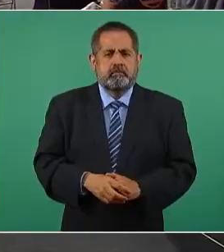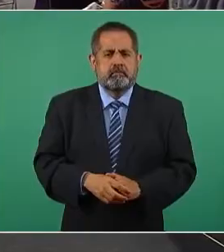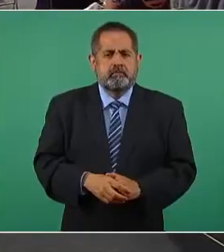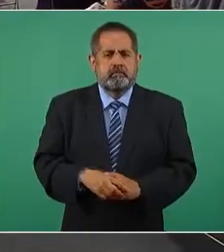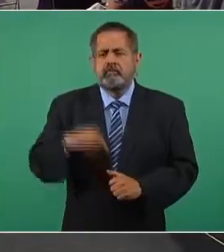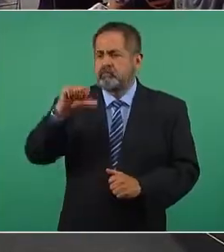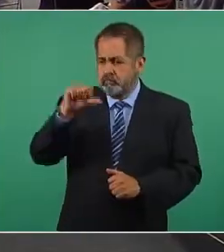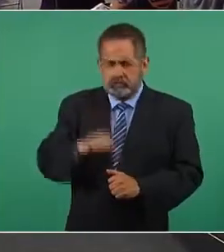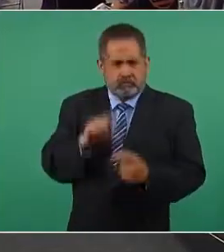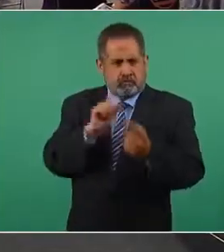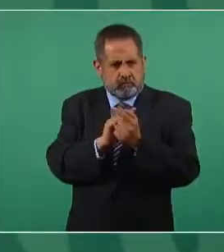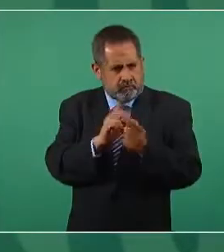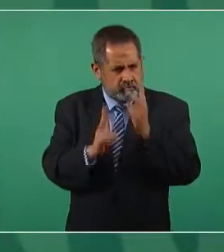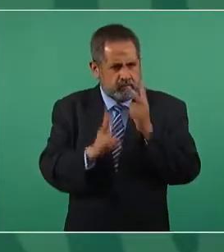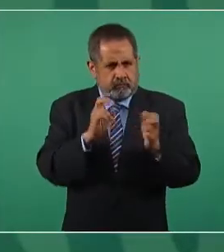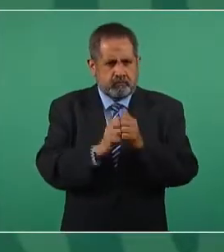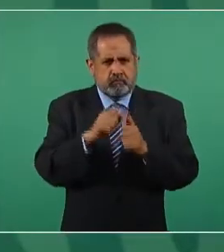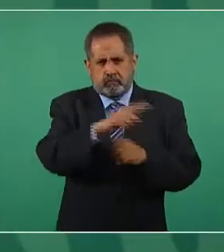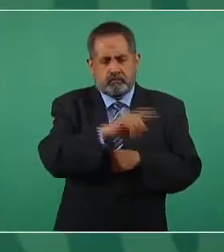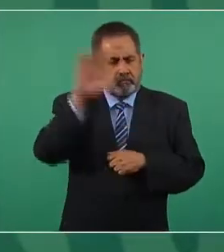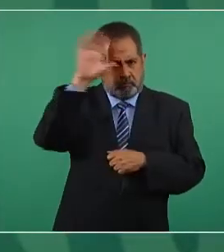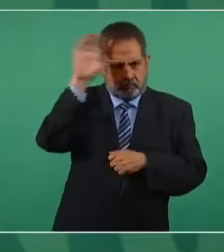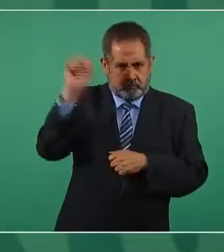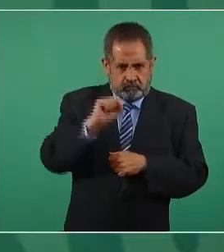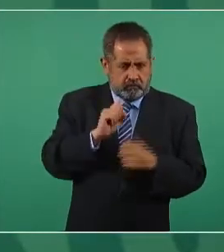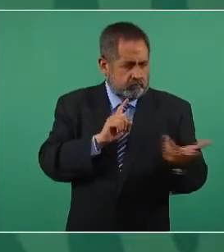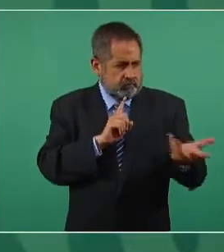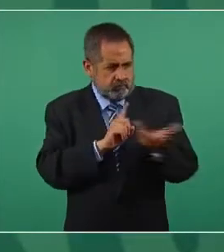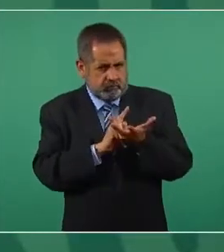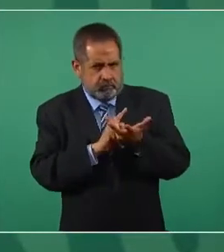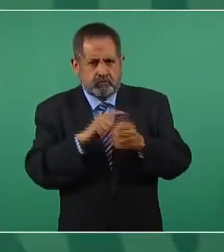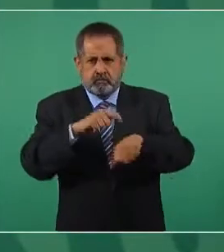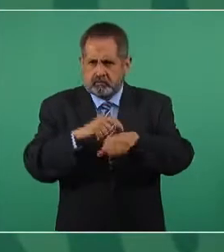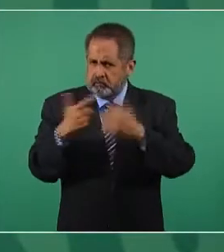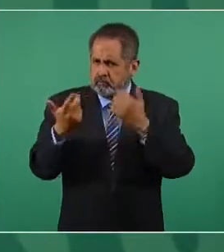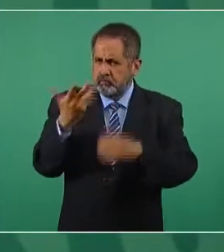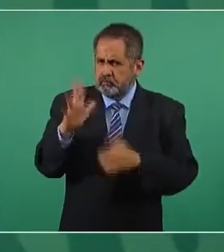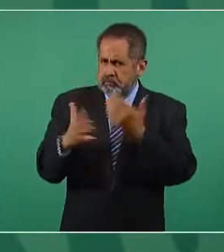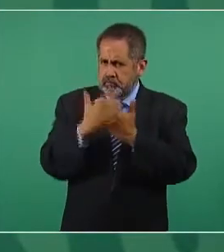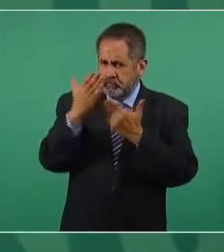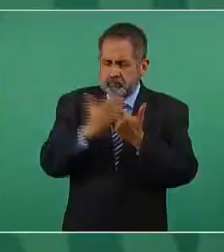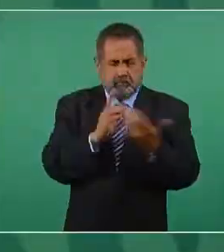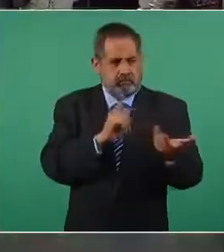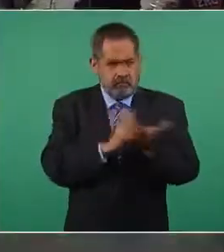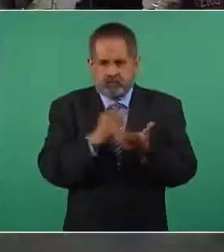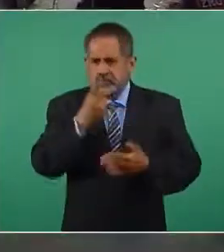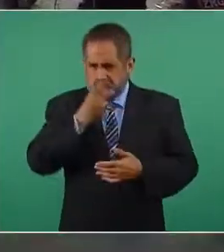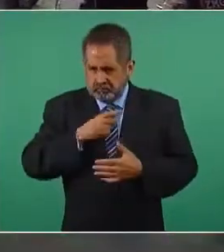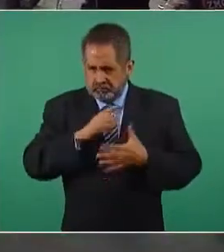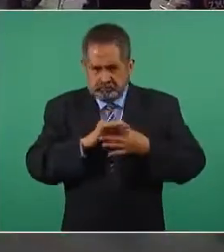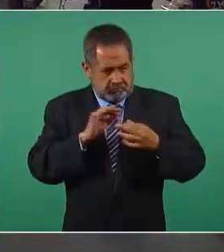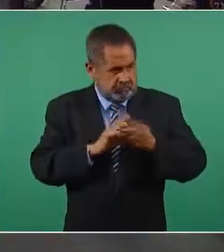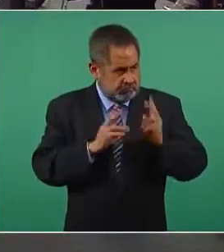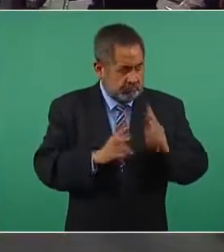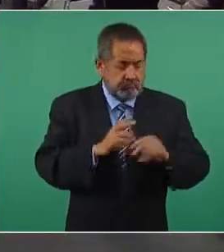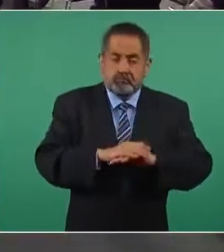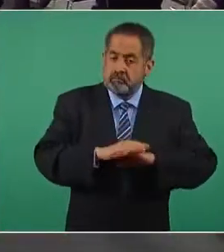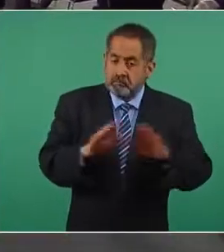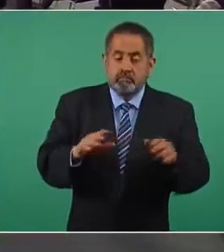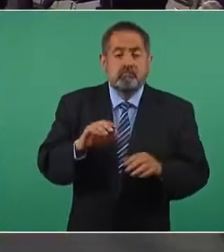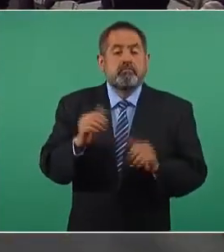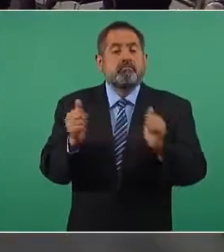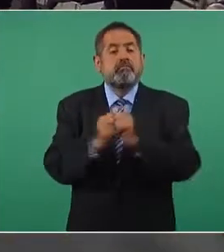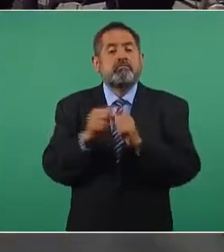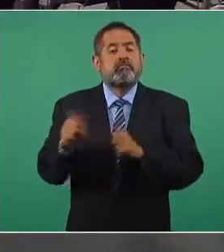Hoy se atiende a los maestros de Morelos a las 10 de la mañana, es lo que nos dice la maestra. Y lo que tiene que ver